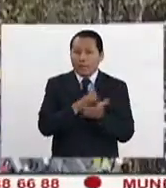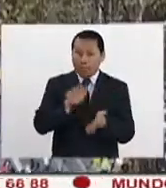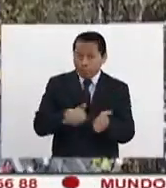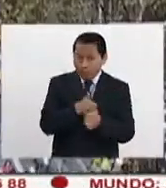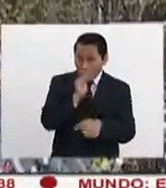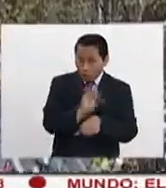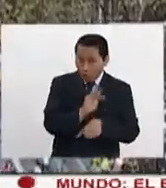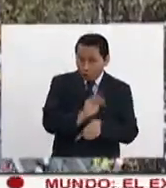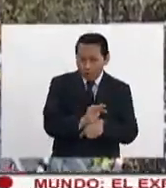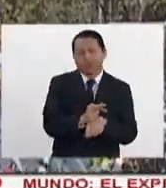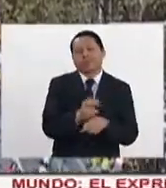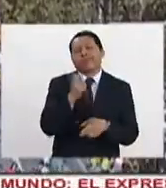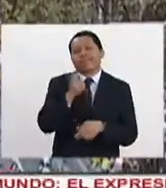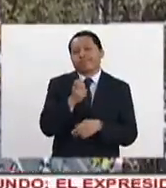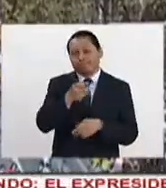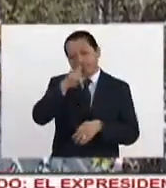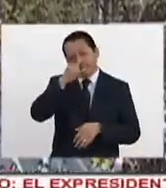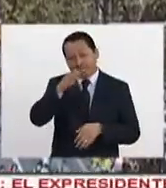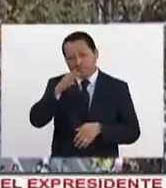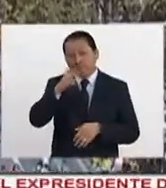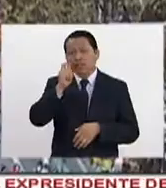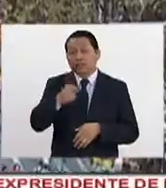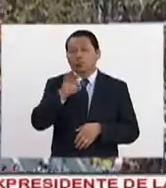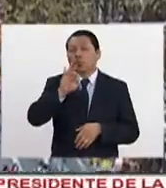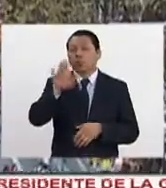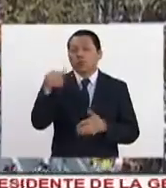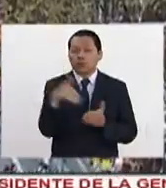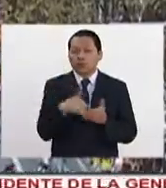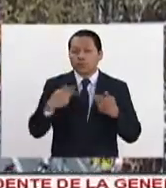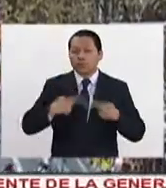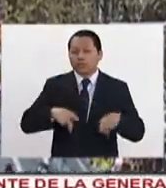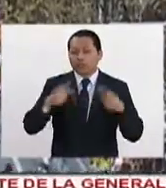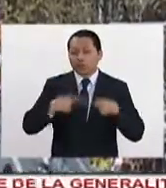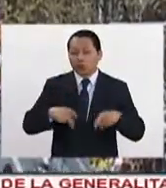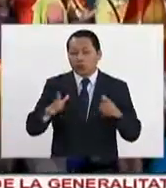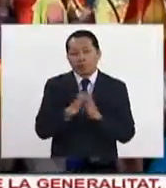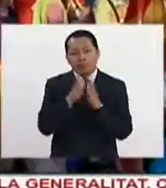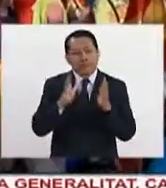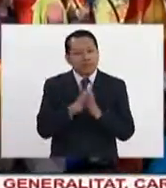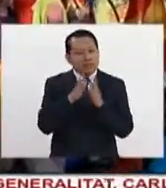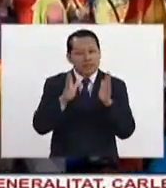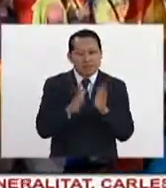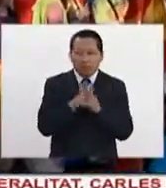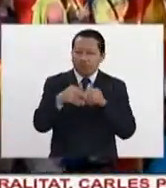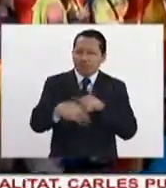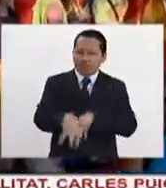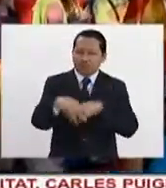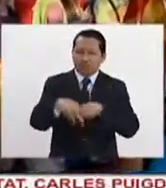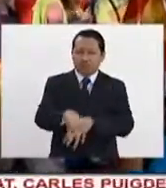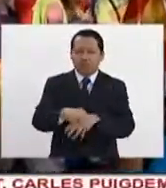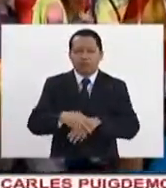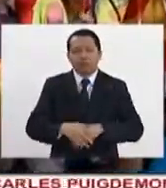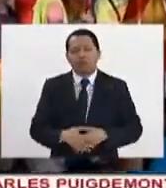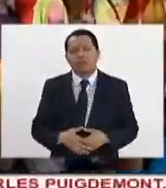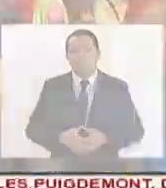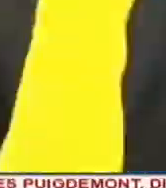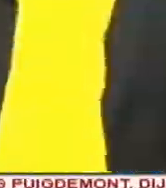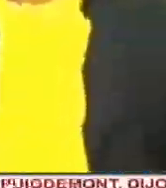España. De acuerdo con la policía, más de 45,000 personas participaron en este evento.